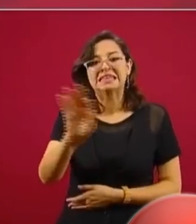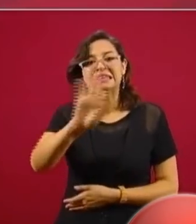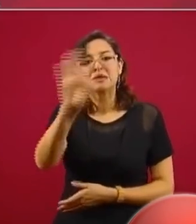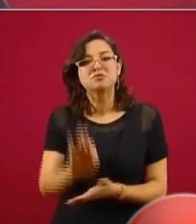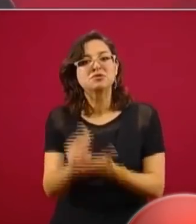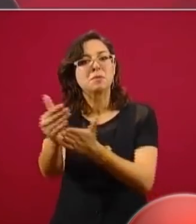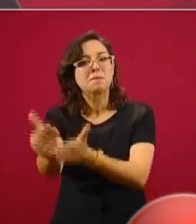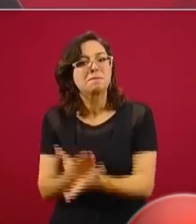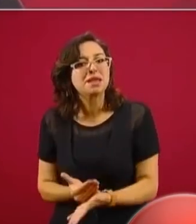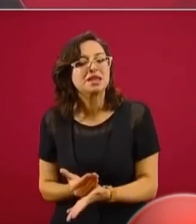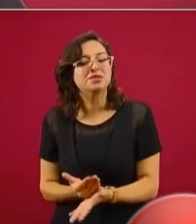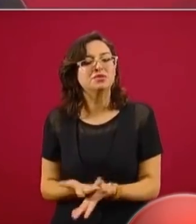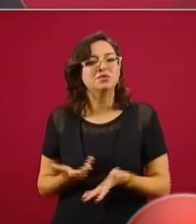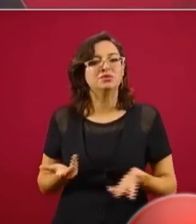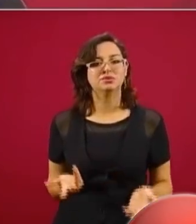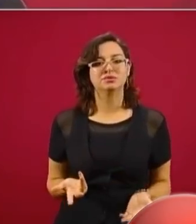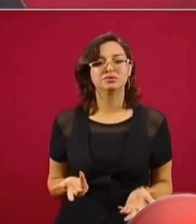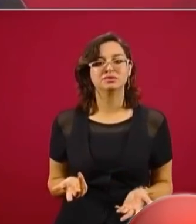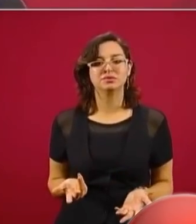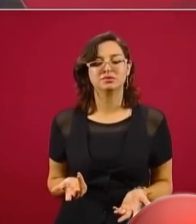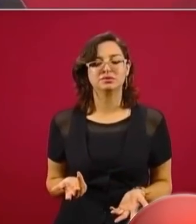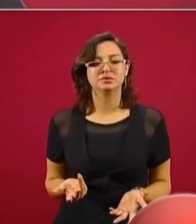de compra,